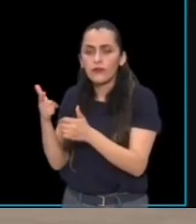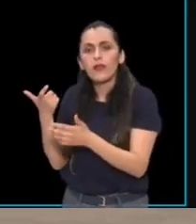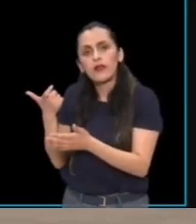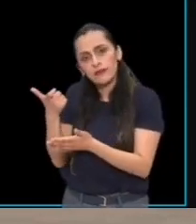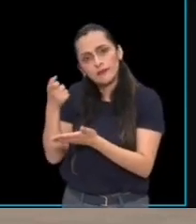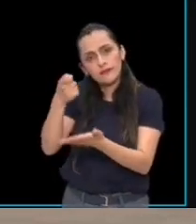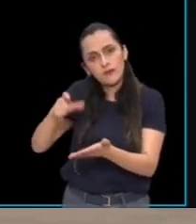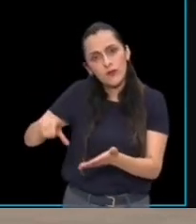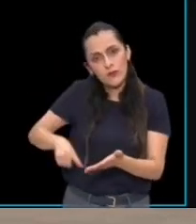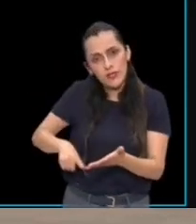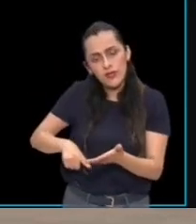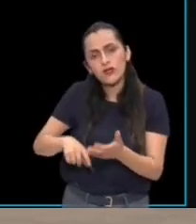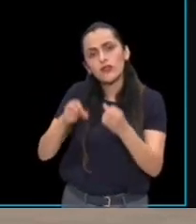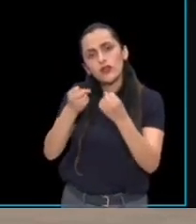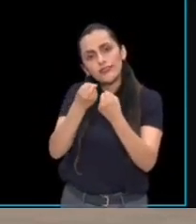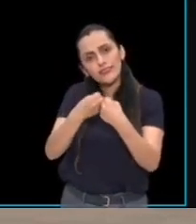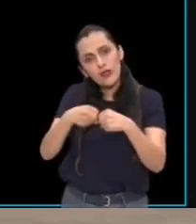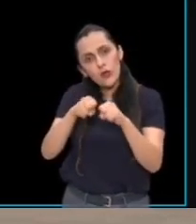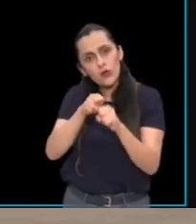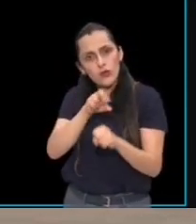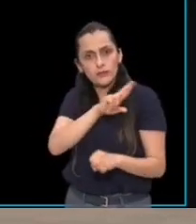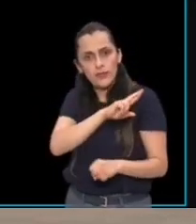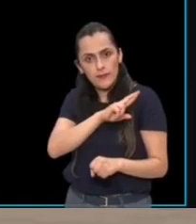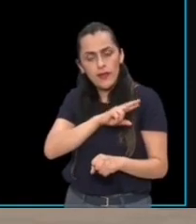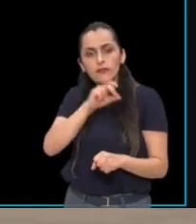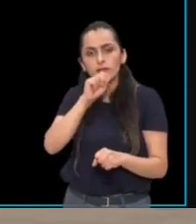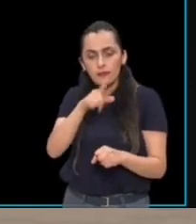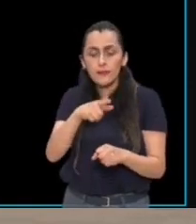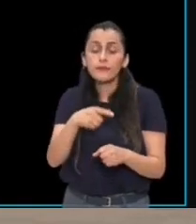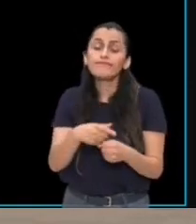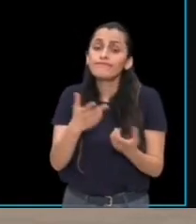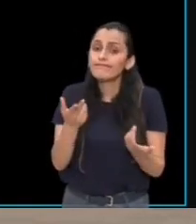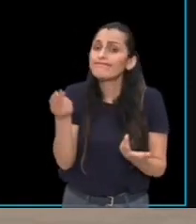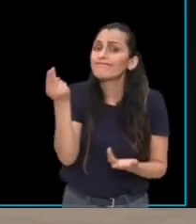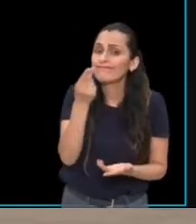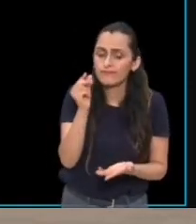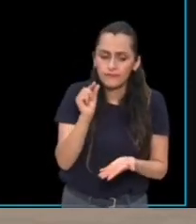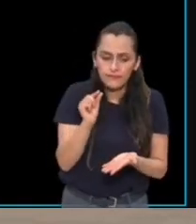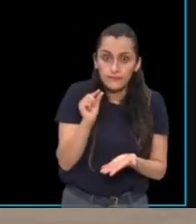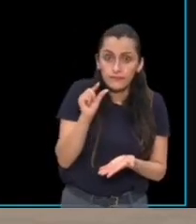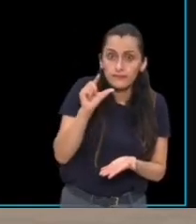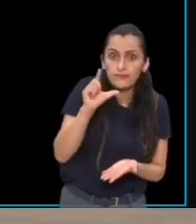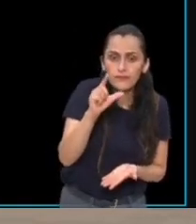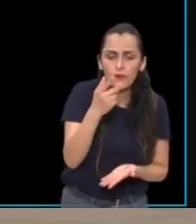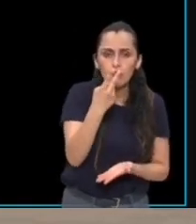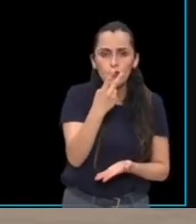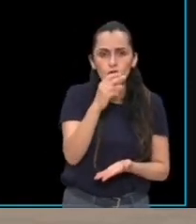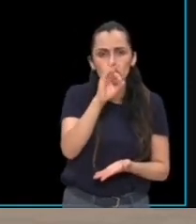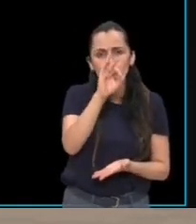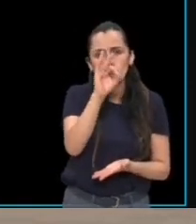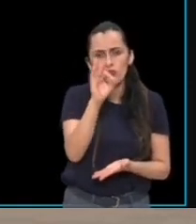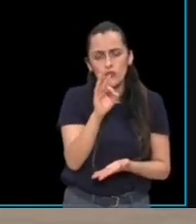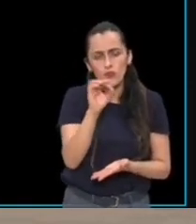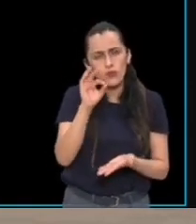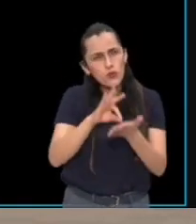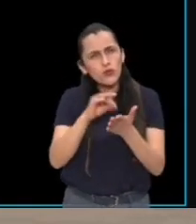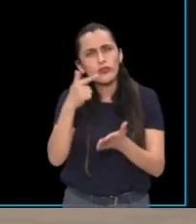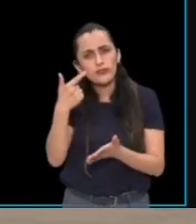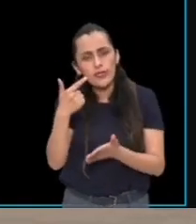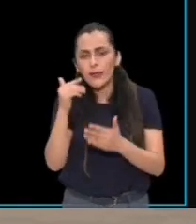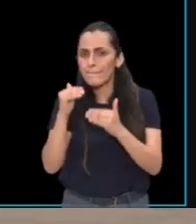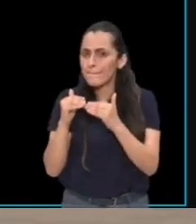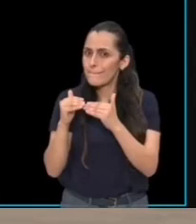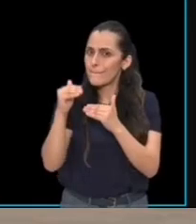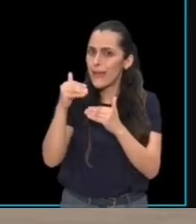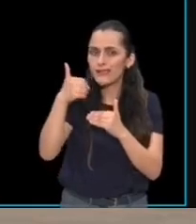privados. Creemos que el financiamiento público a la salud se tiene que incrementar del 2.7 al 6% del PIB. Nos gustaría lograr